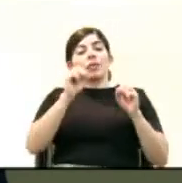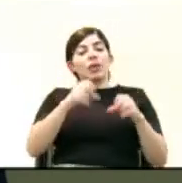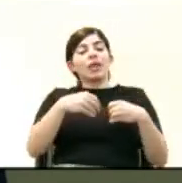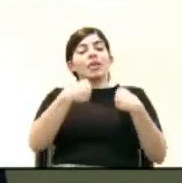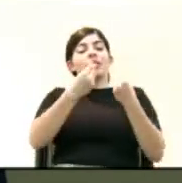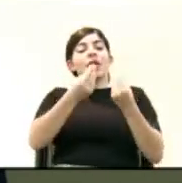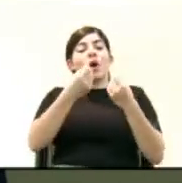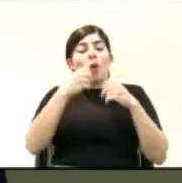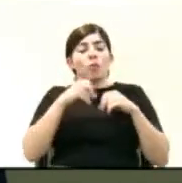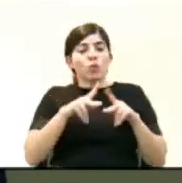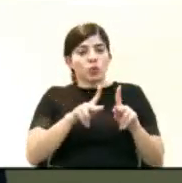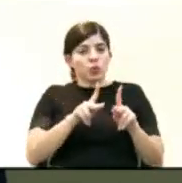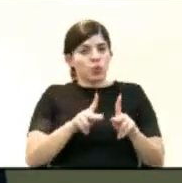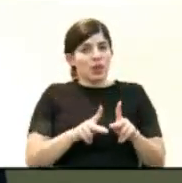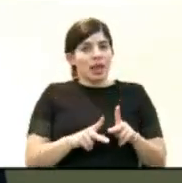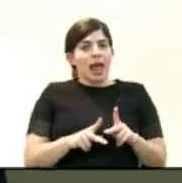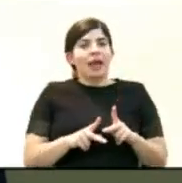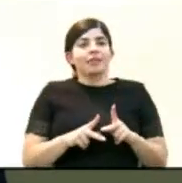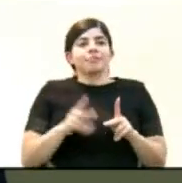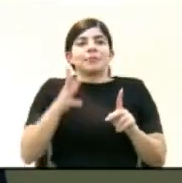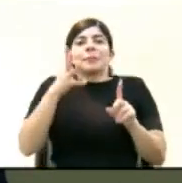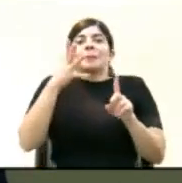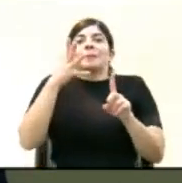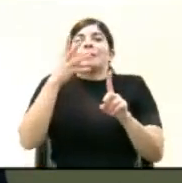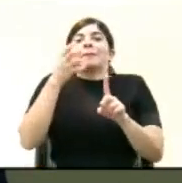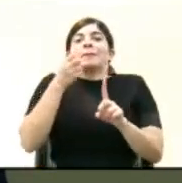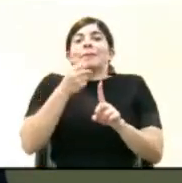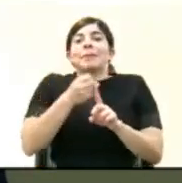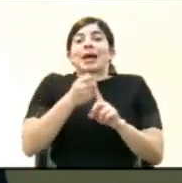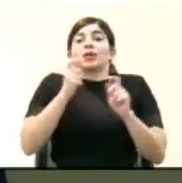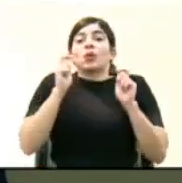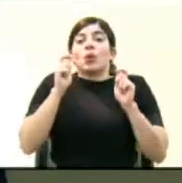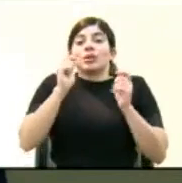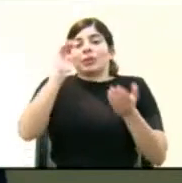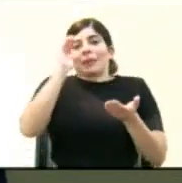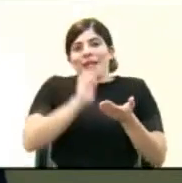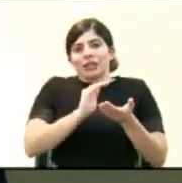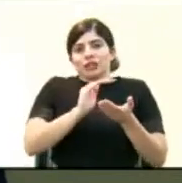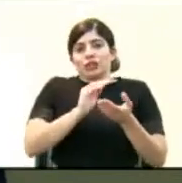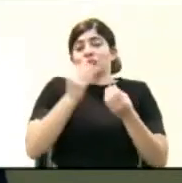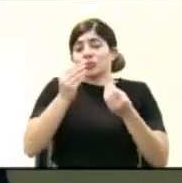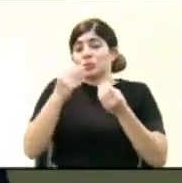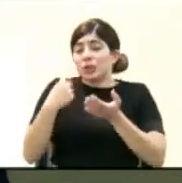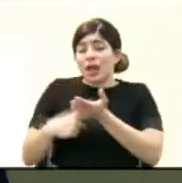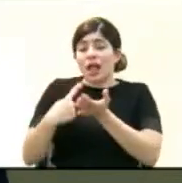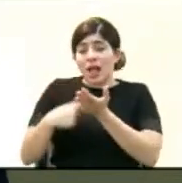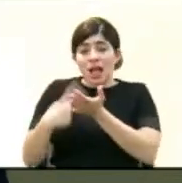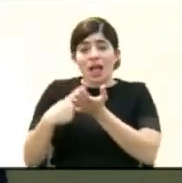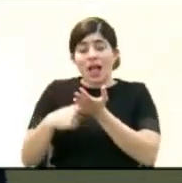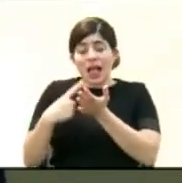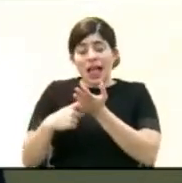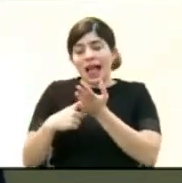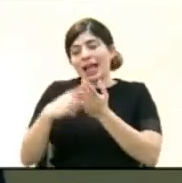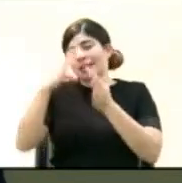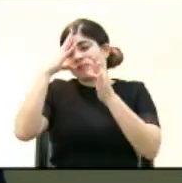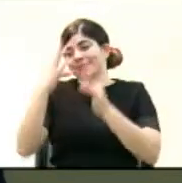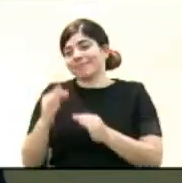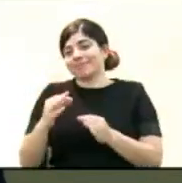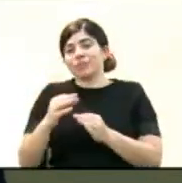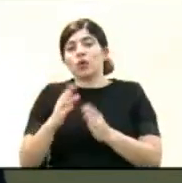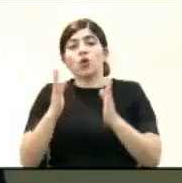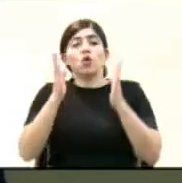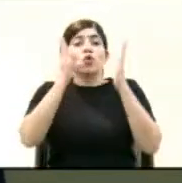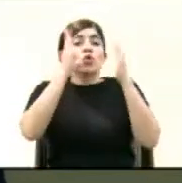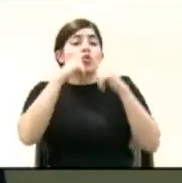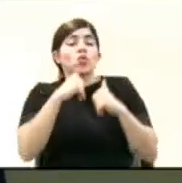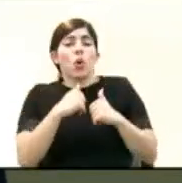permitir un menor impacto sobre el sistema educativo se ha discutido mucho. Se ha llegado a la conclusión de que no hay una gran